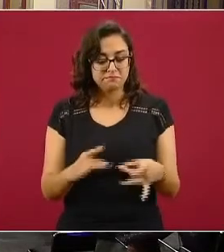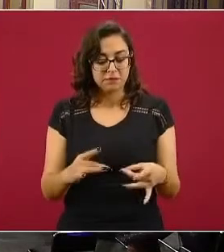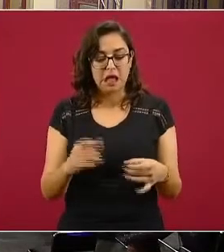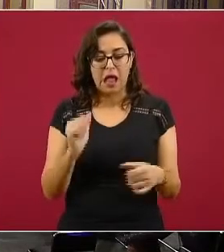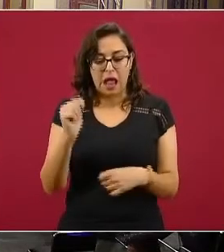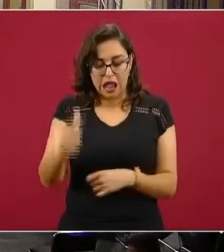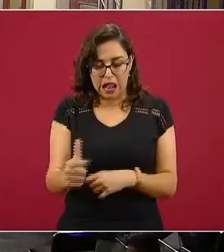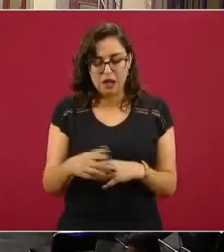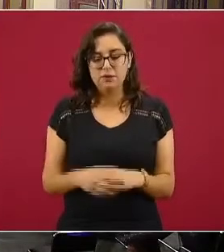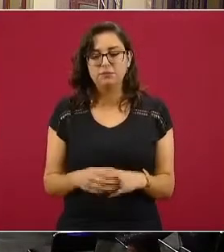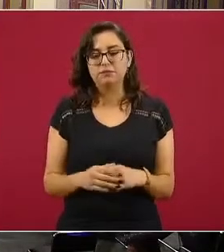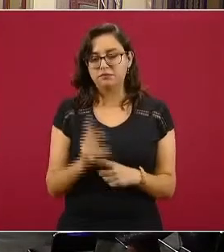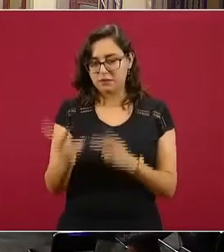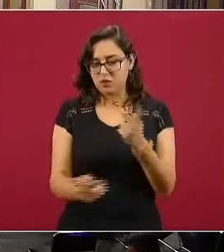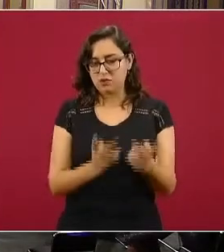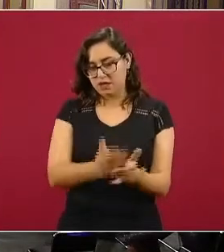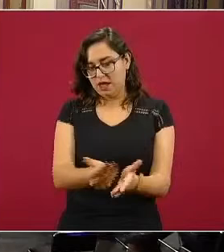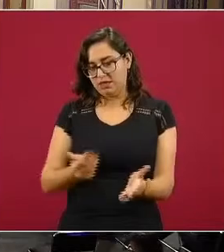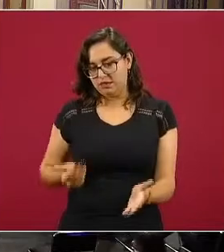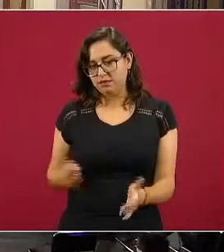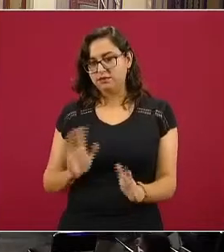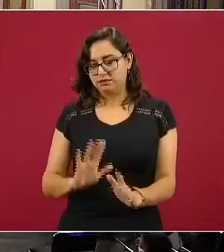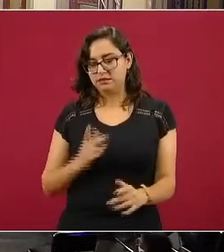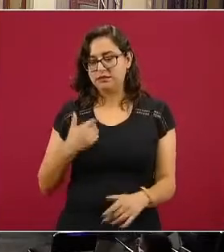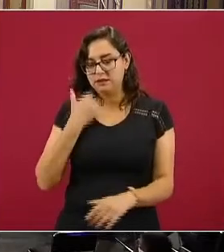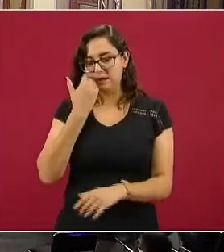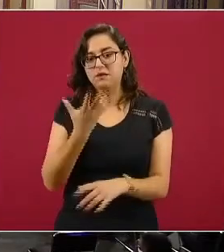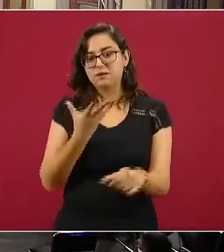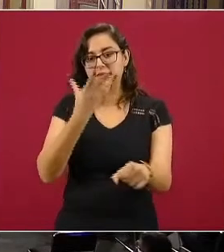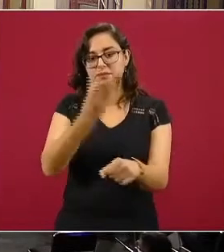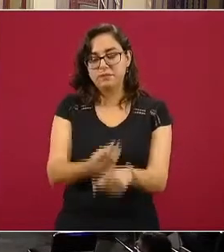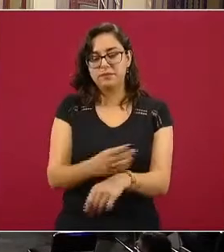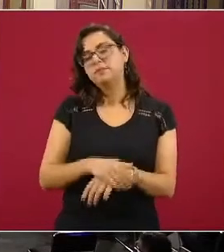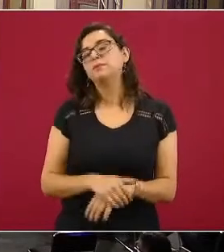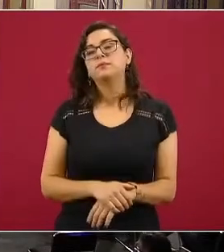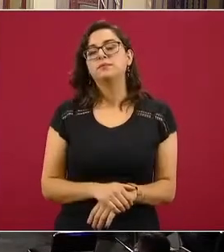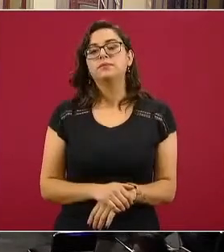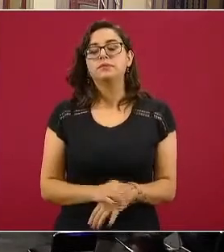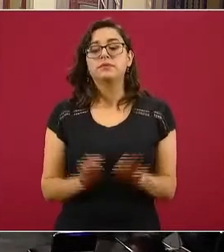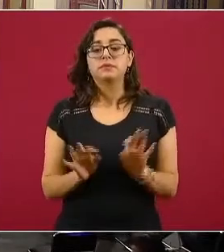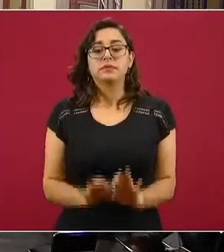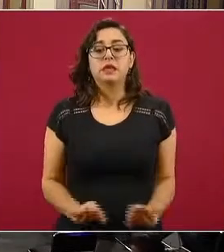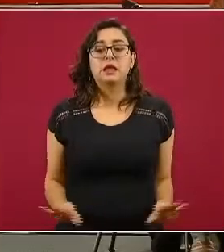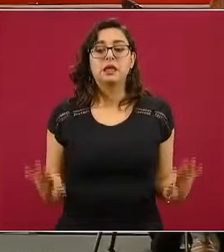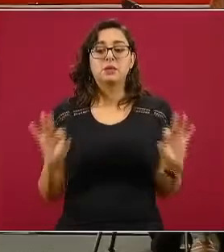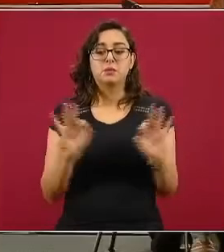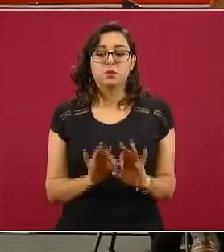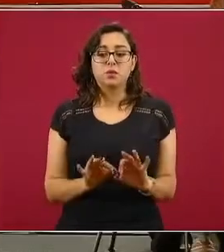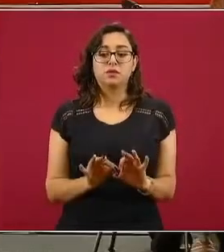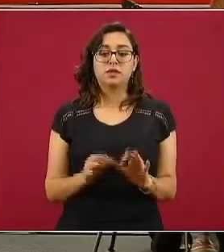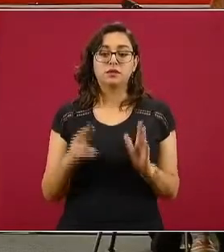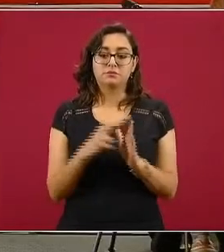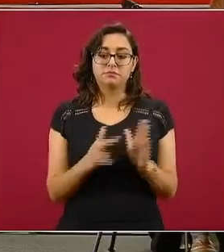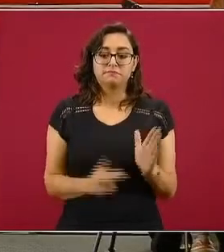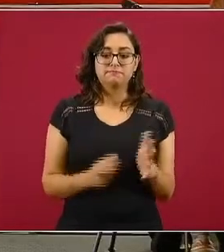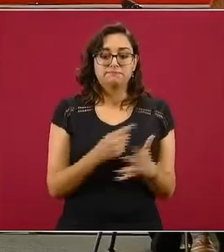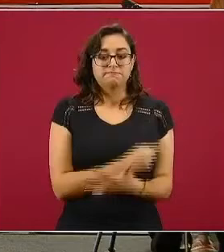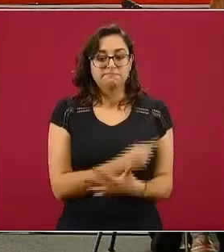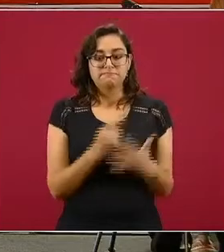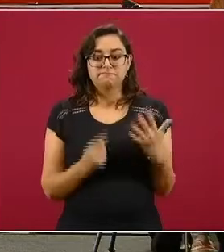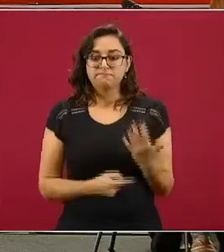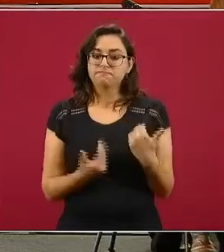comentarios, la importancia, como ya lo señala el doctor Ricardo Cortés, de apegarnos a